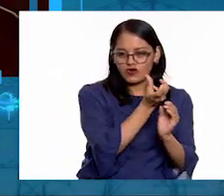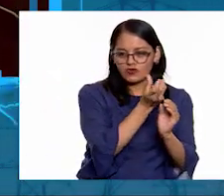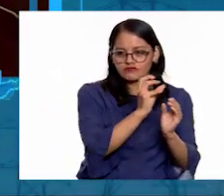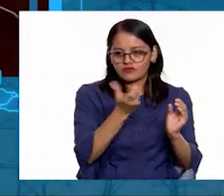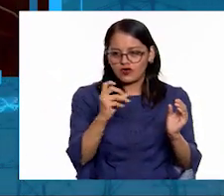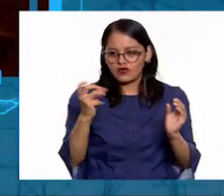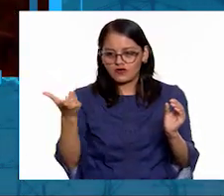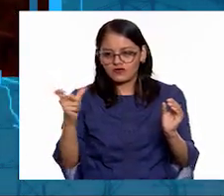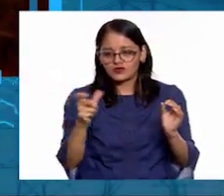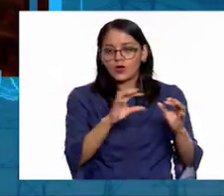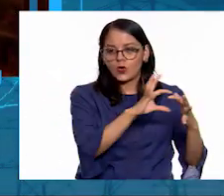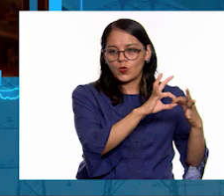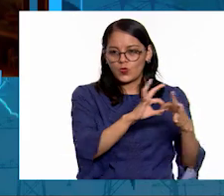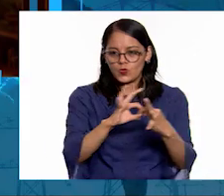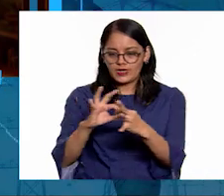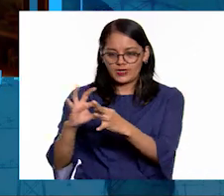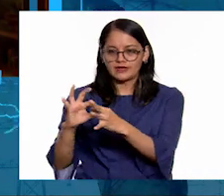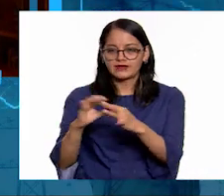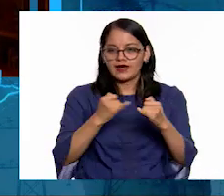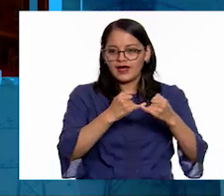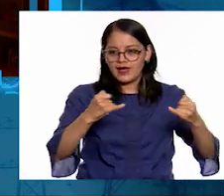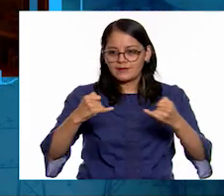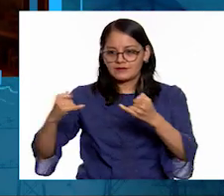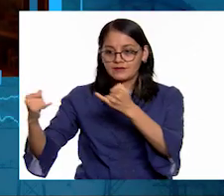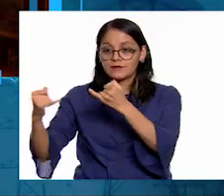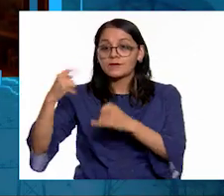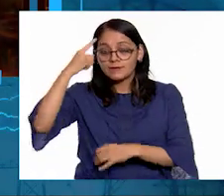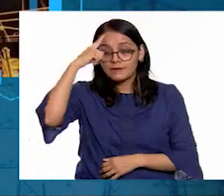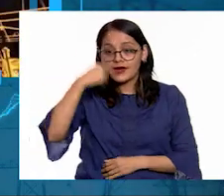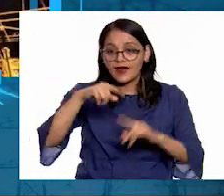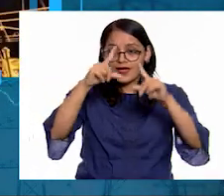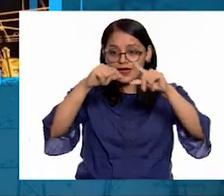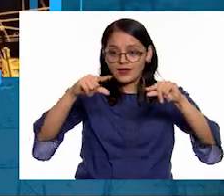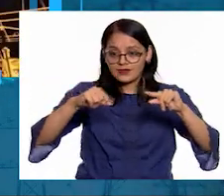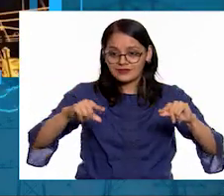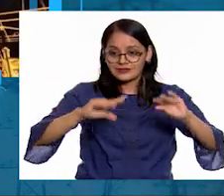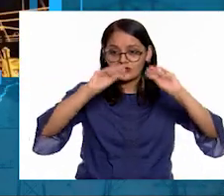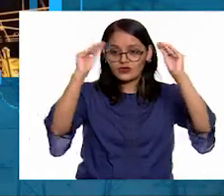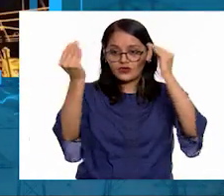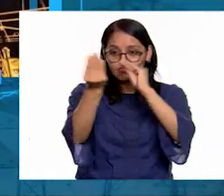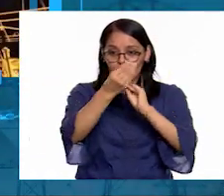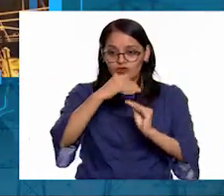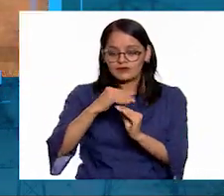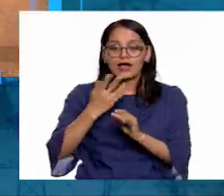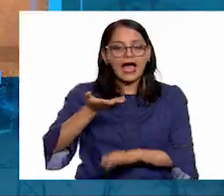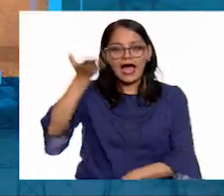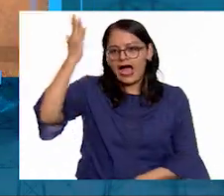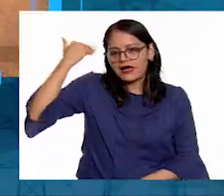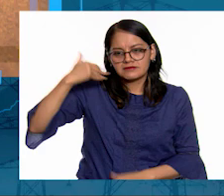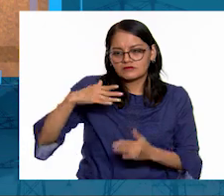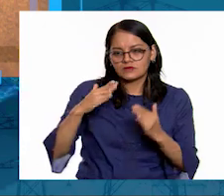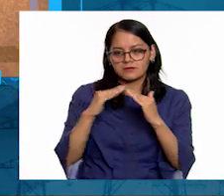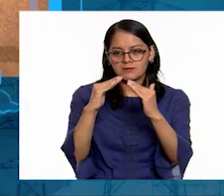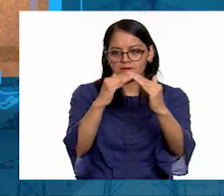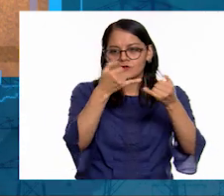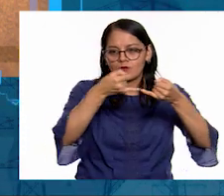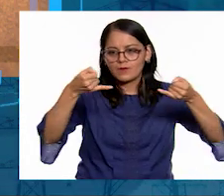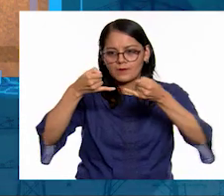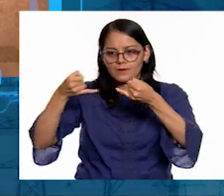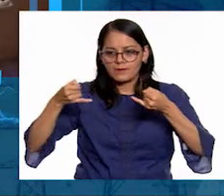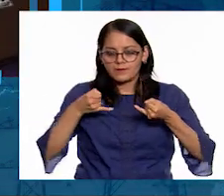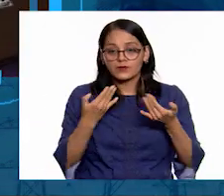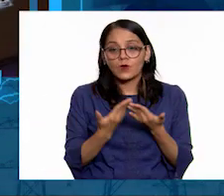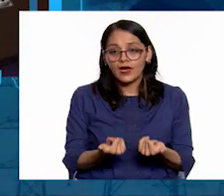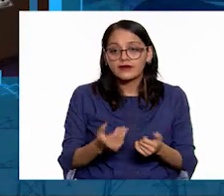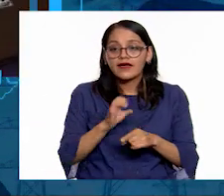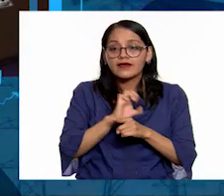serie con cable eléctrico para decorar su árbol. En esa época, aún no había cableado eléctrico en todas las casas, así que